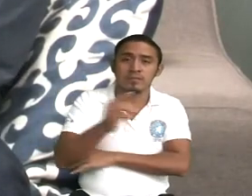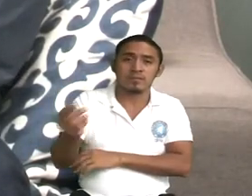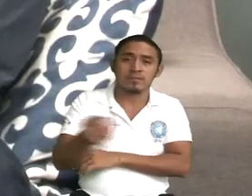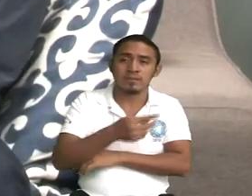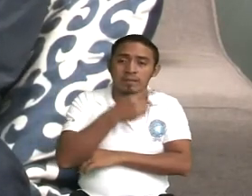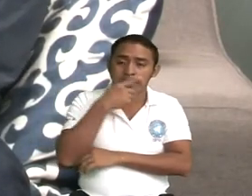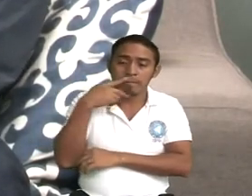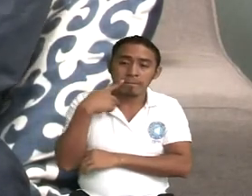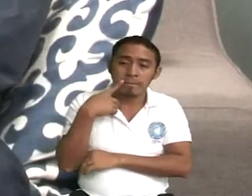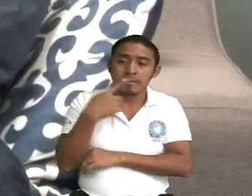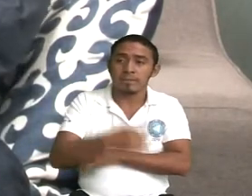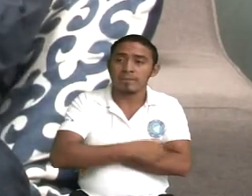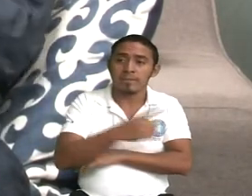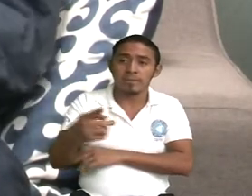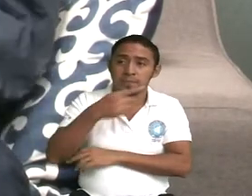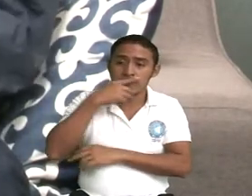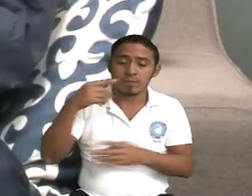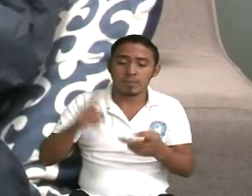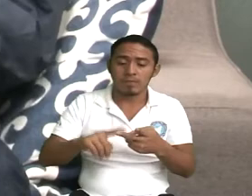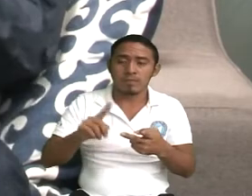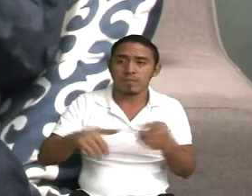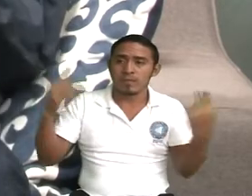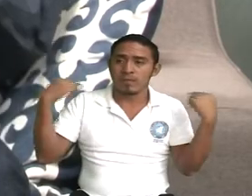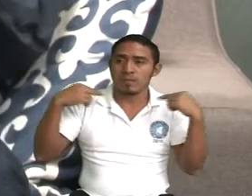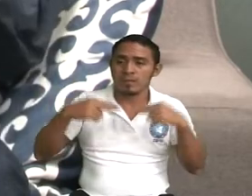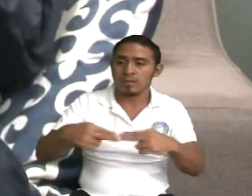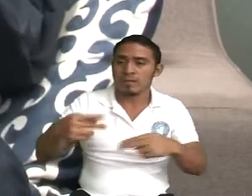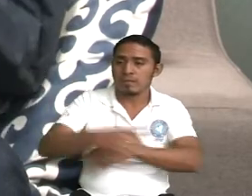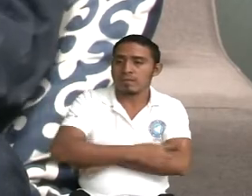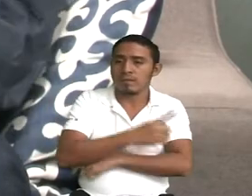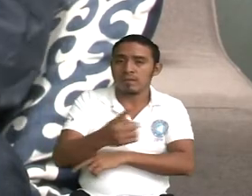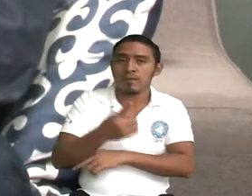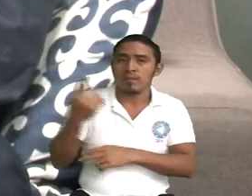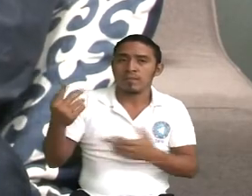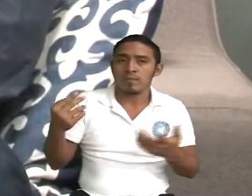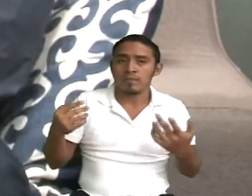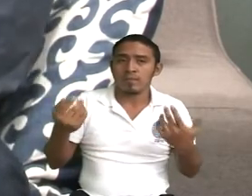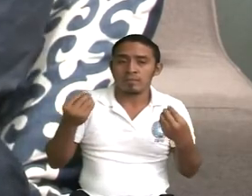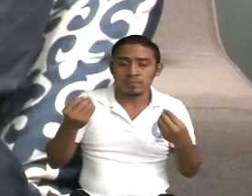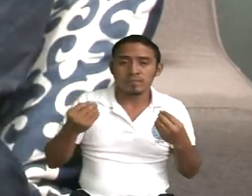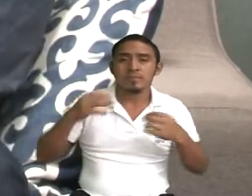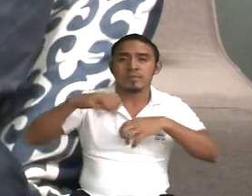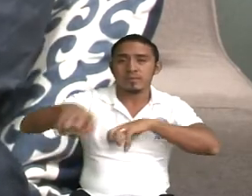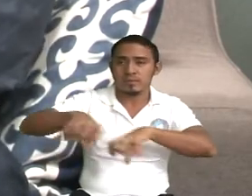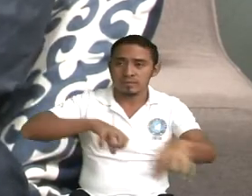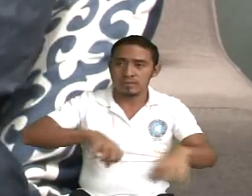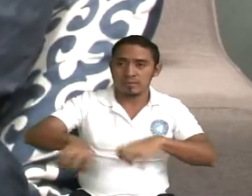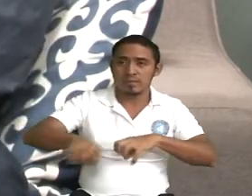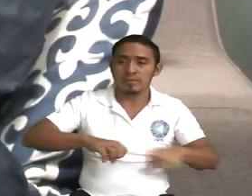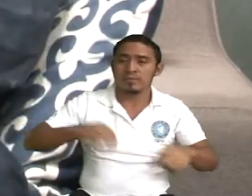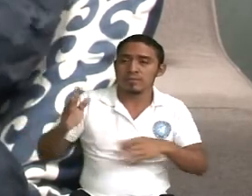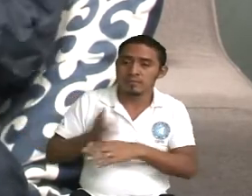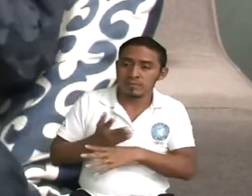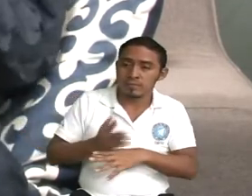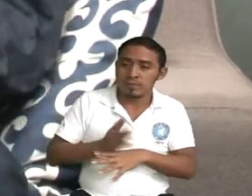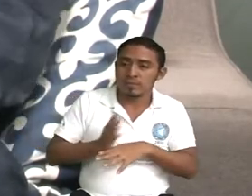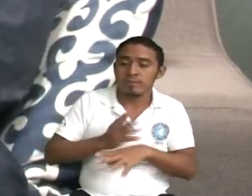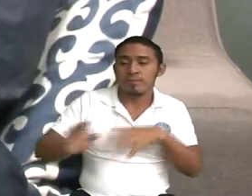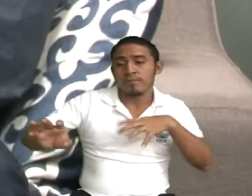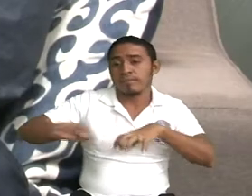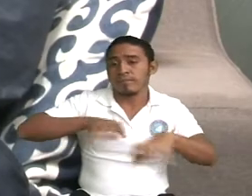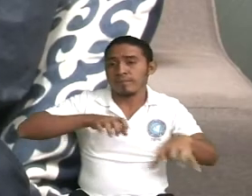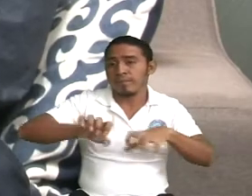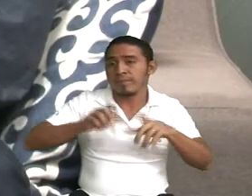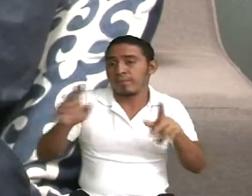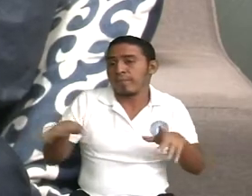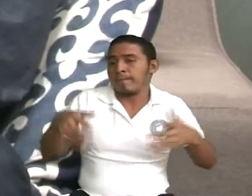Okay. También tenemos el Día del Maestro, donde también traemos diversas actividades. Menos estudiantes, la festejo para los padres. Diversas actividades